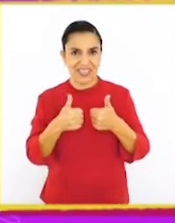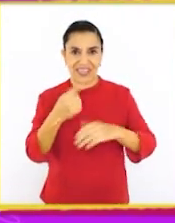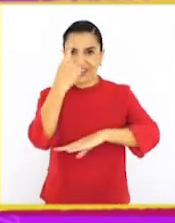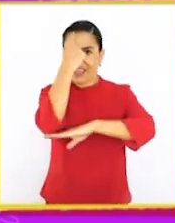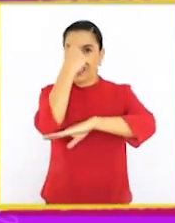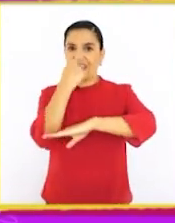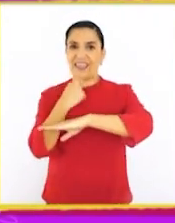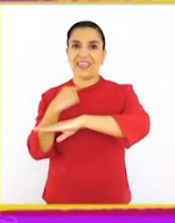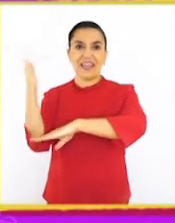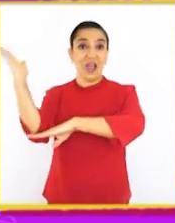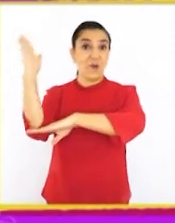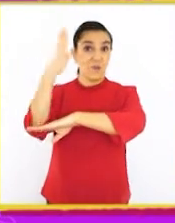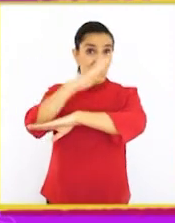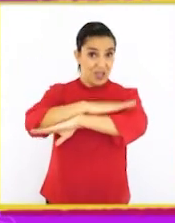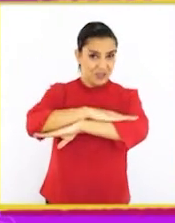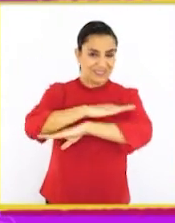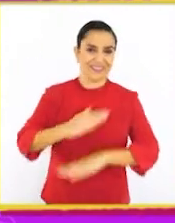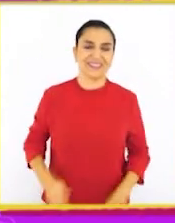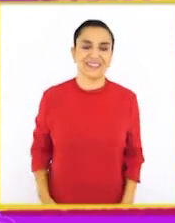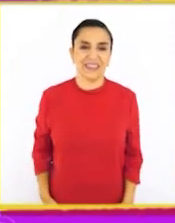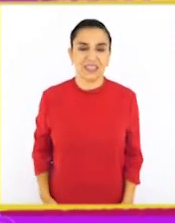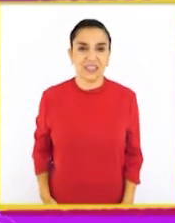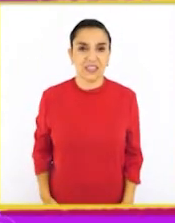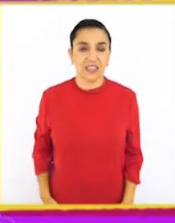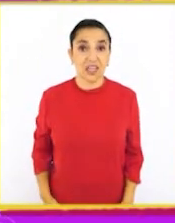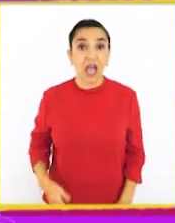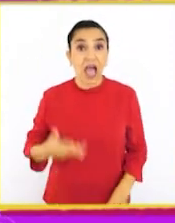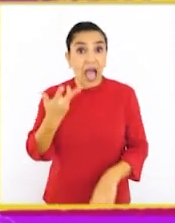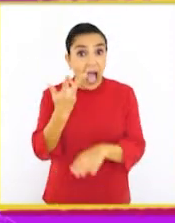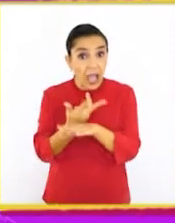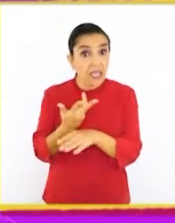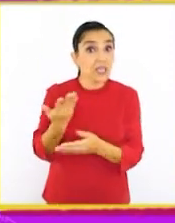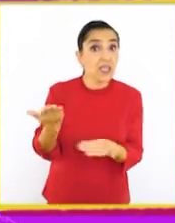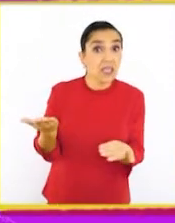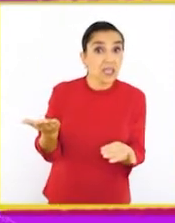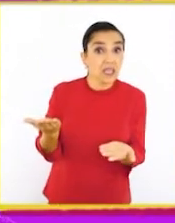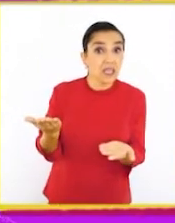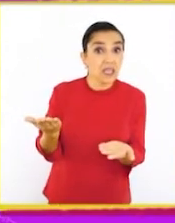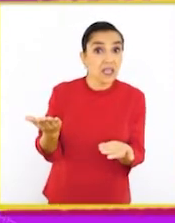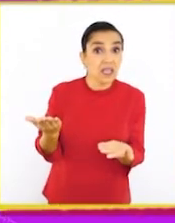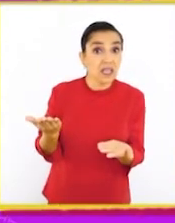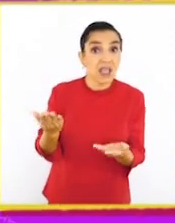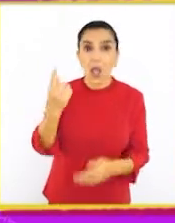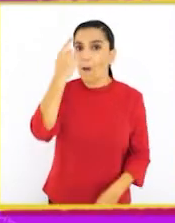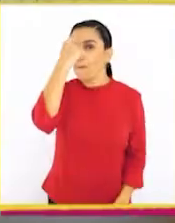¡Muy bien! Es la isla de Pascua. ¿Dónde están los...?